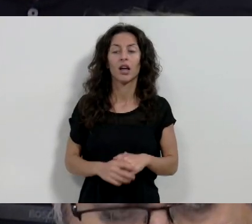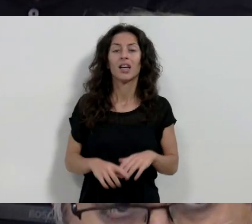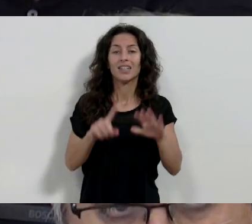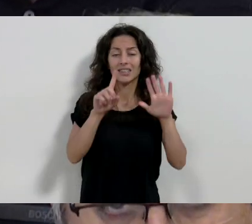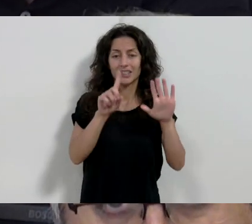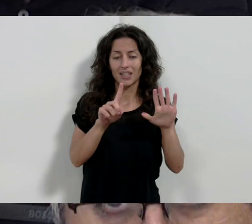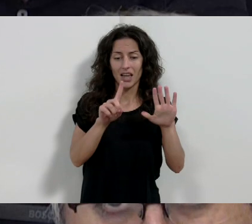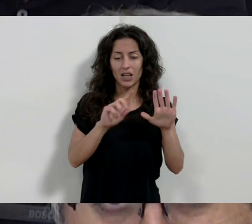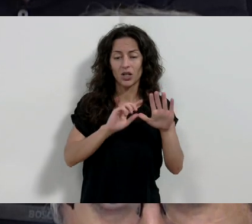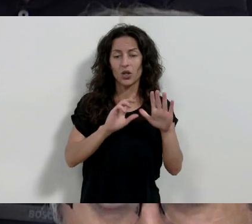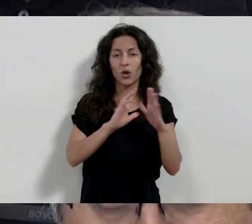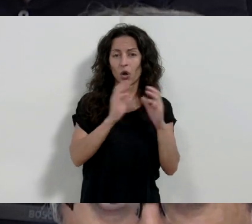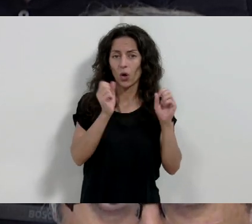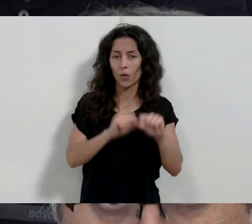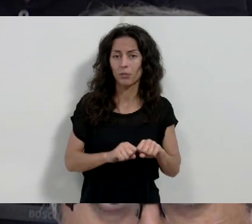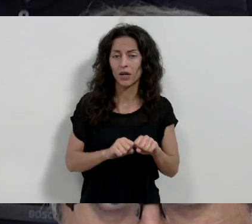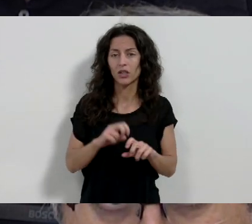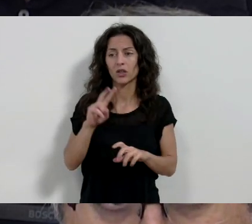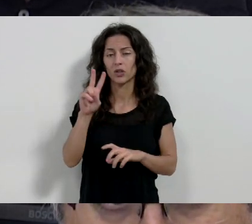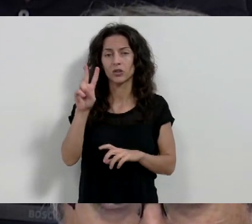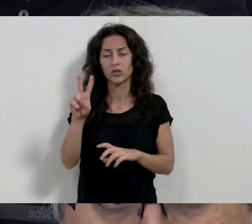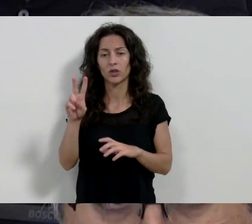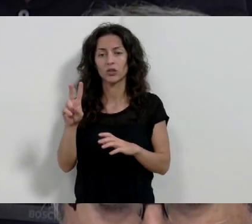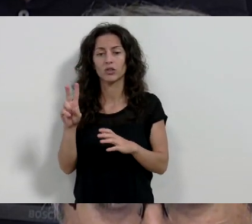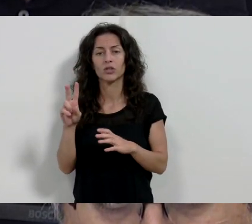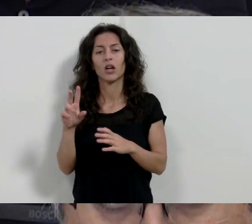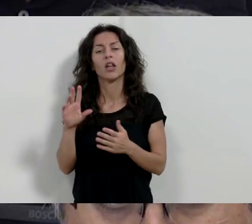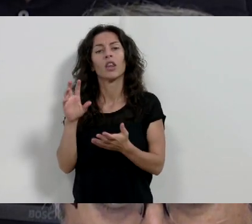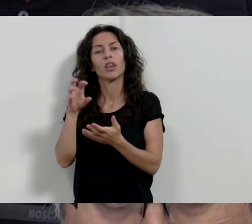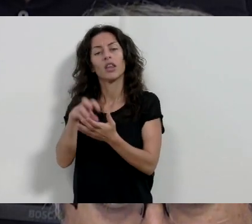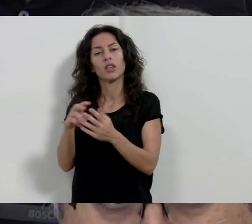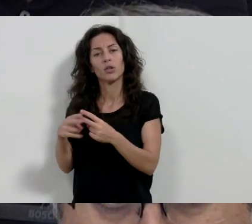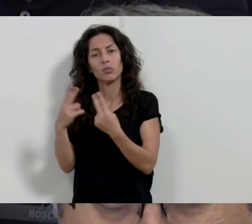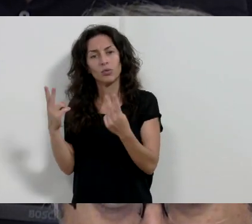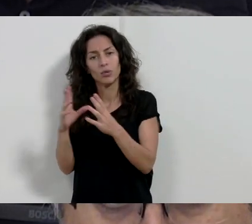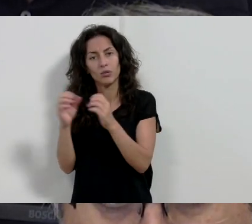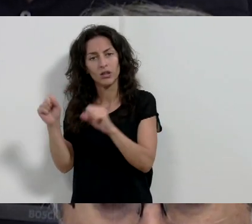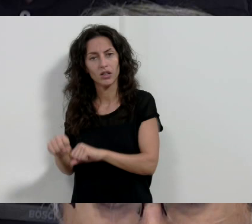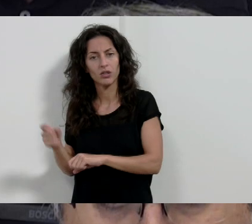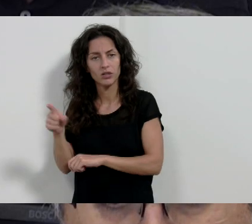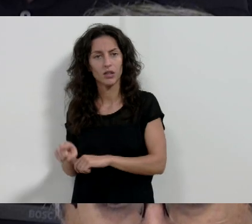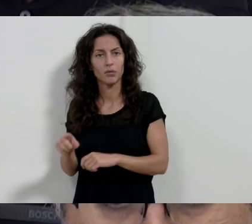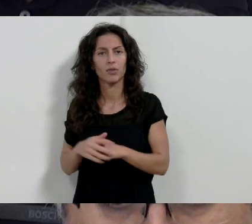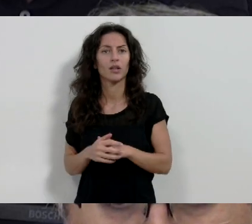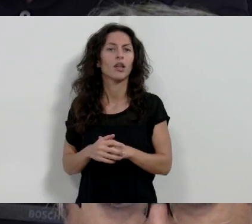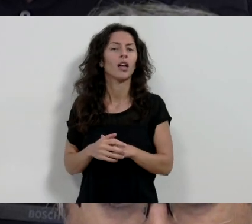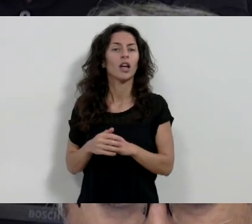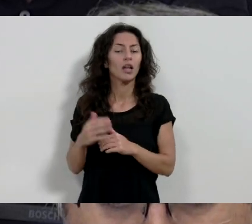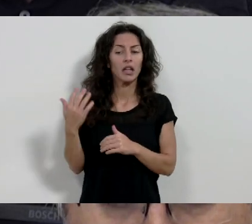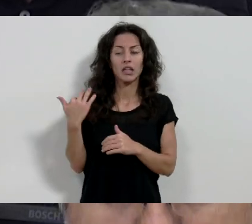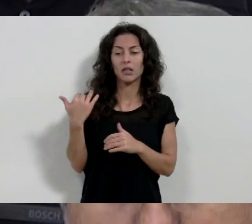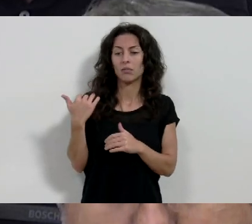más con centros públicos y el último reciente que hicimos fue con el Centro de Salud del